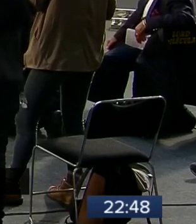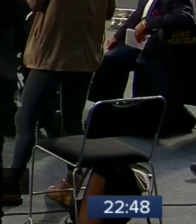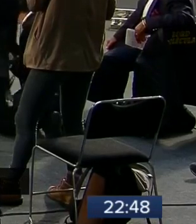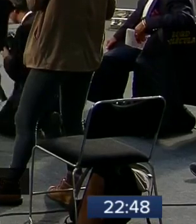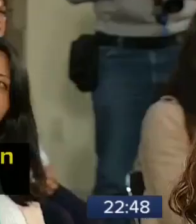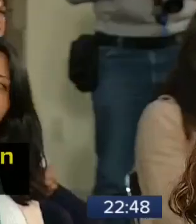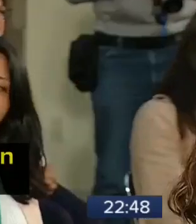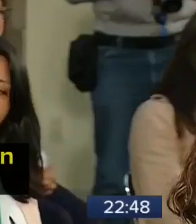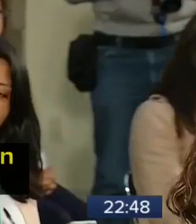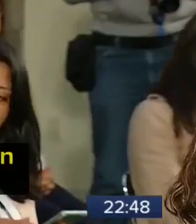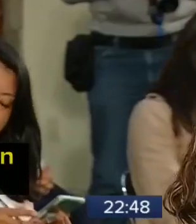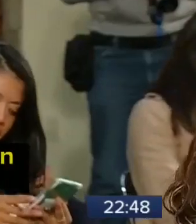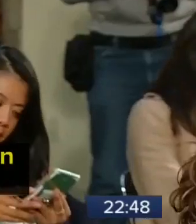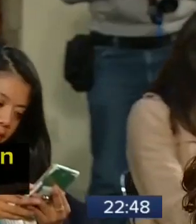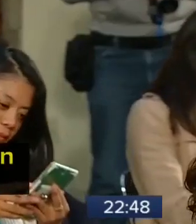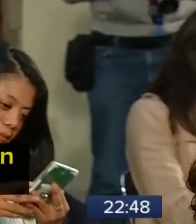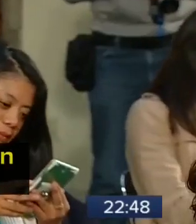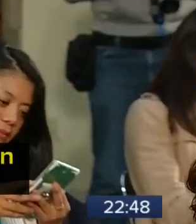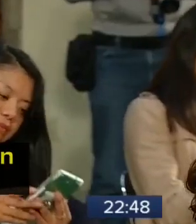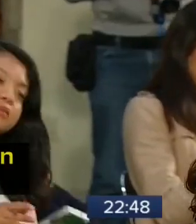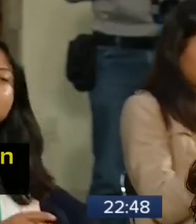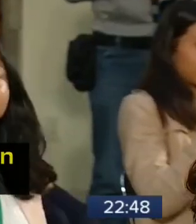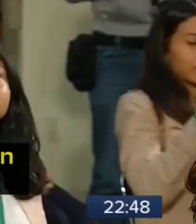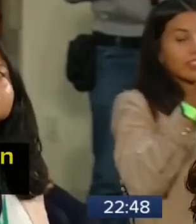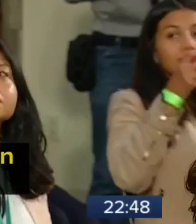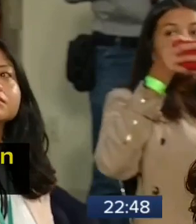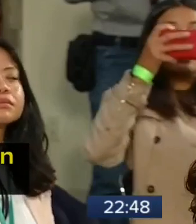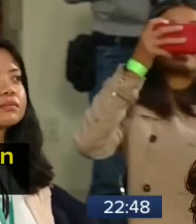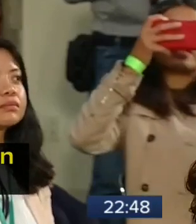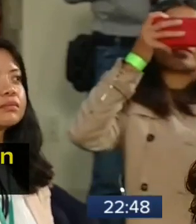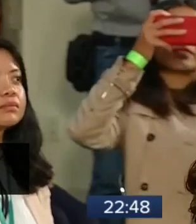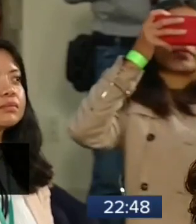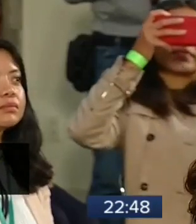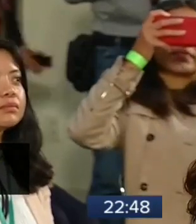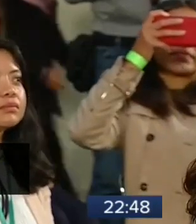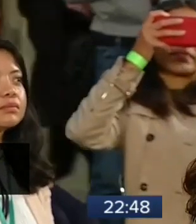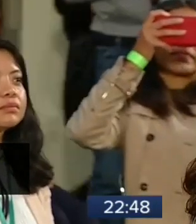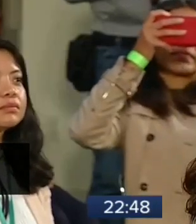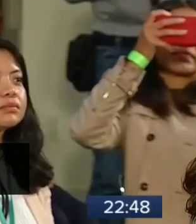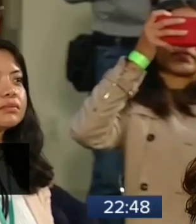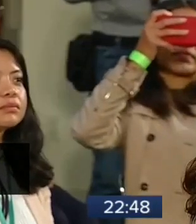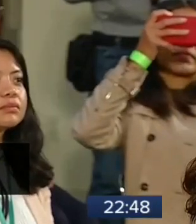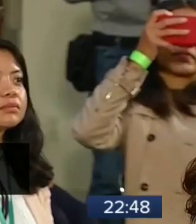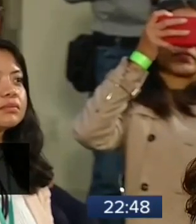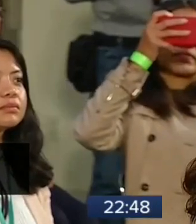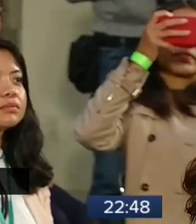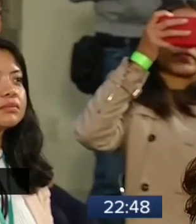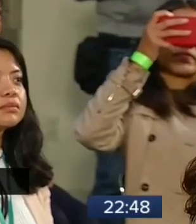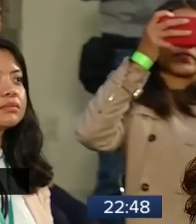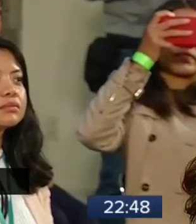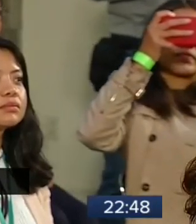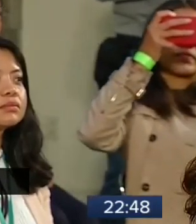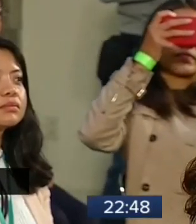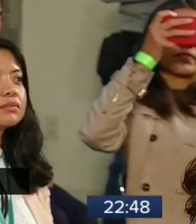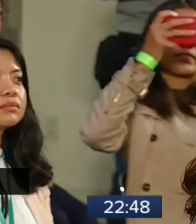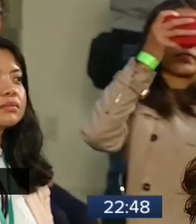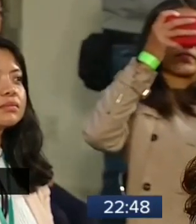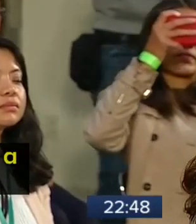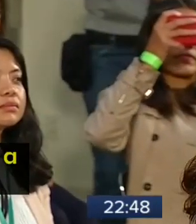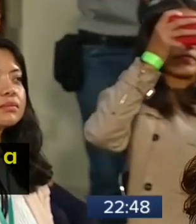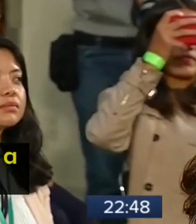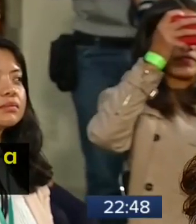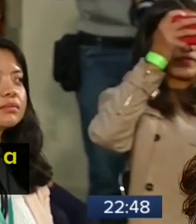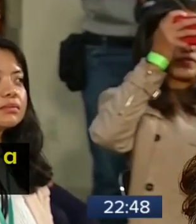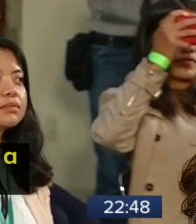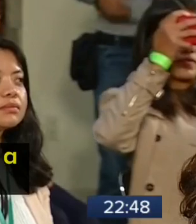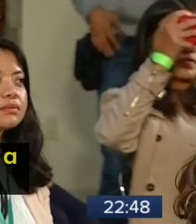the pandemic, and an average of 10 women a day are killed across Mexico. Less than 5% of these femicides lead to convictions.